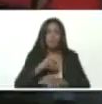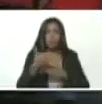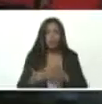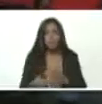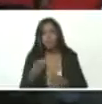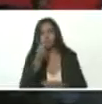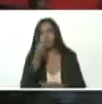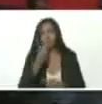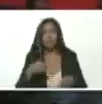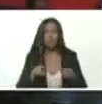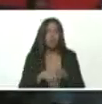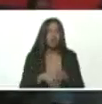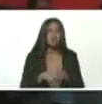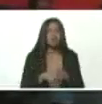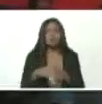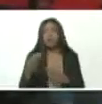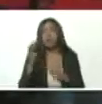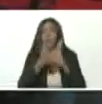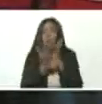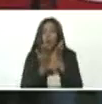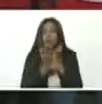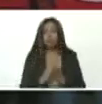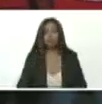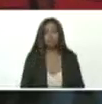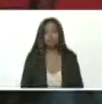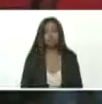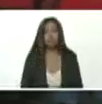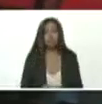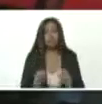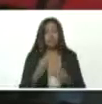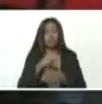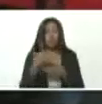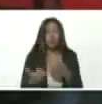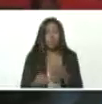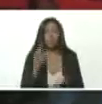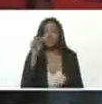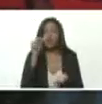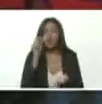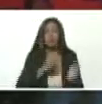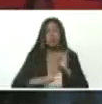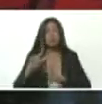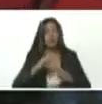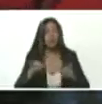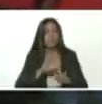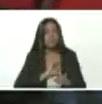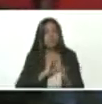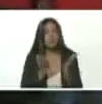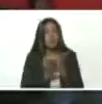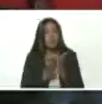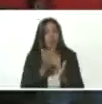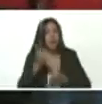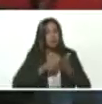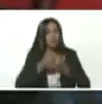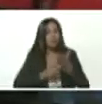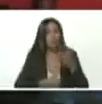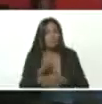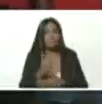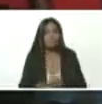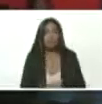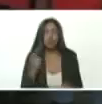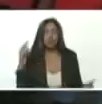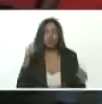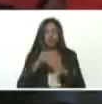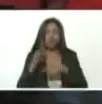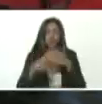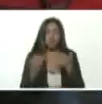de alimentación escolar. Además, se puso en marcha el programa Una Gota de Amor para mi Escuela en Resistencia, con el